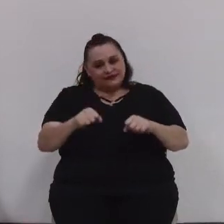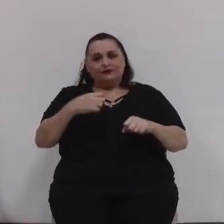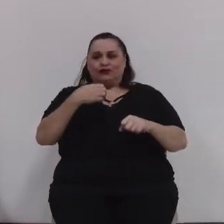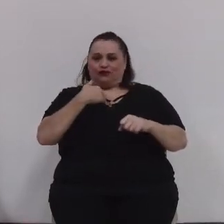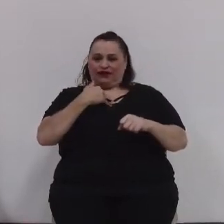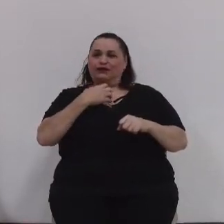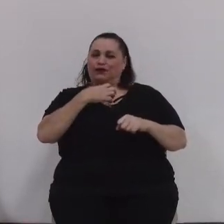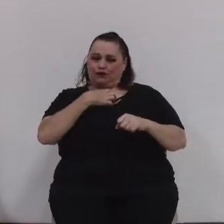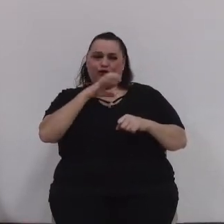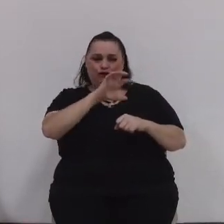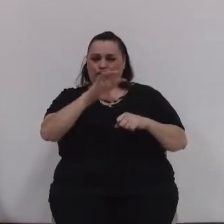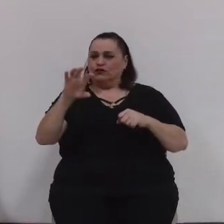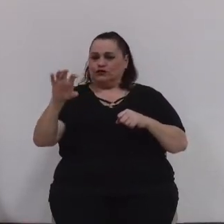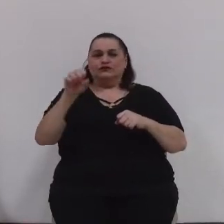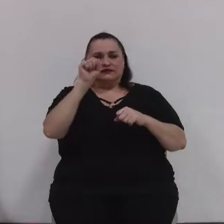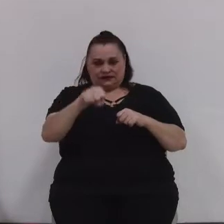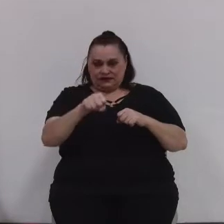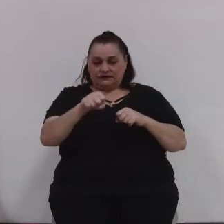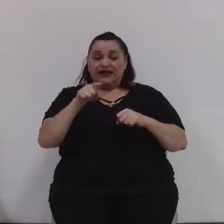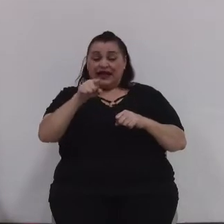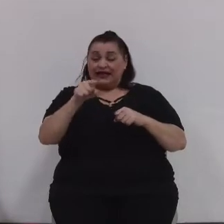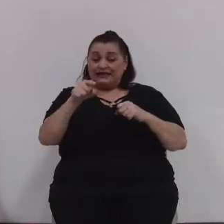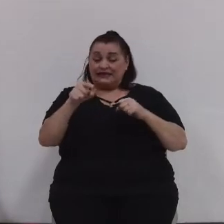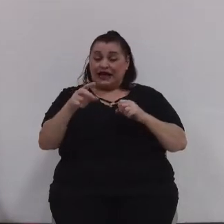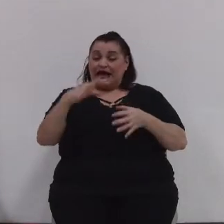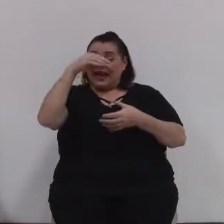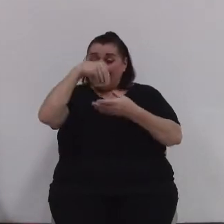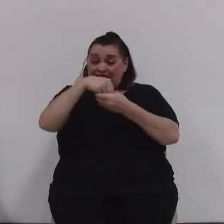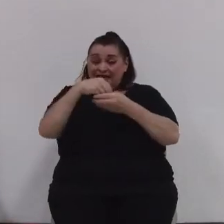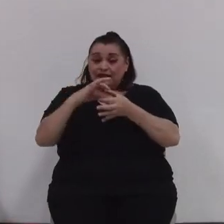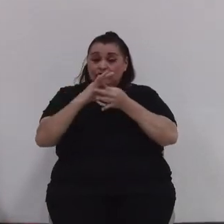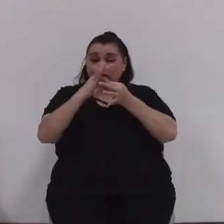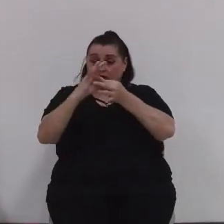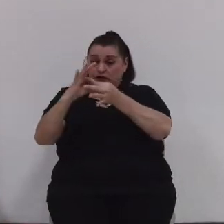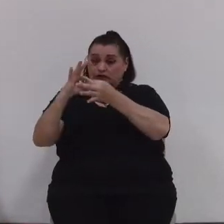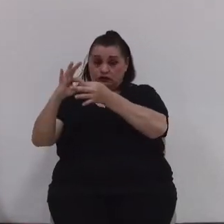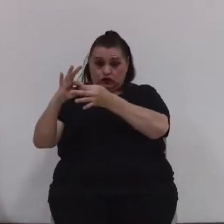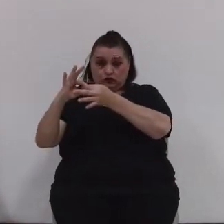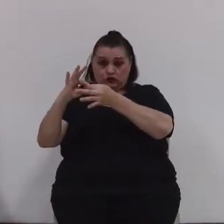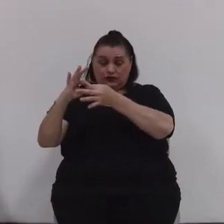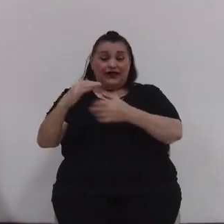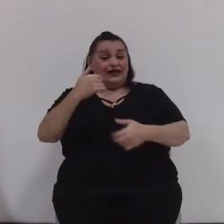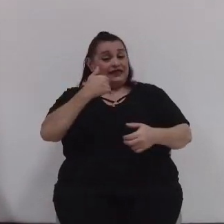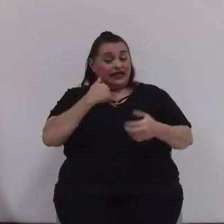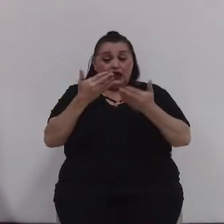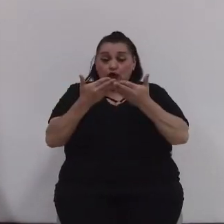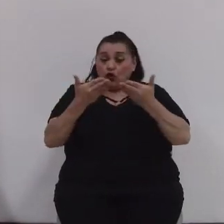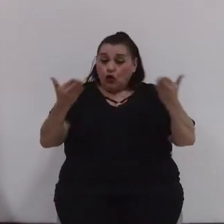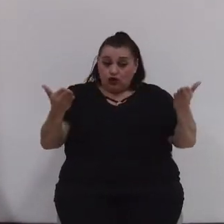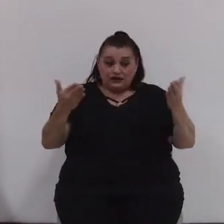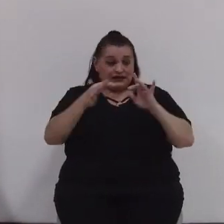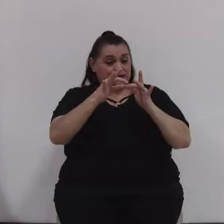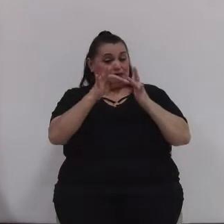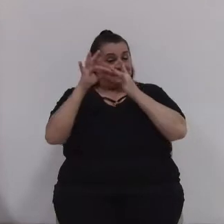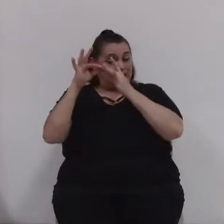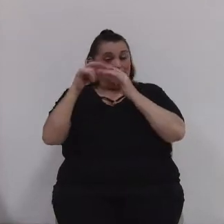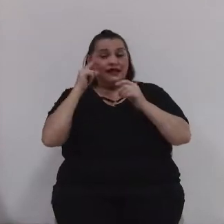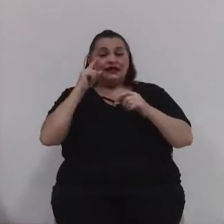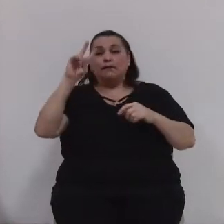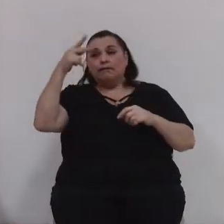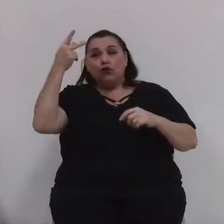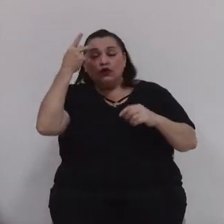Entonces, esa interrelación que tienen las cosas, especialmente desde el punto de vista de la política